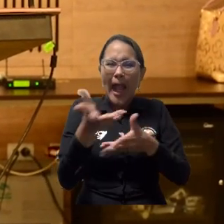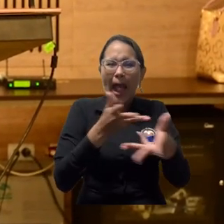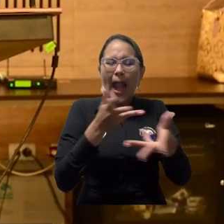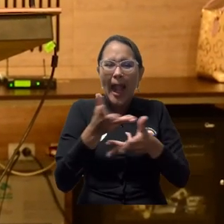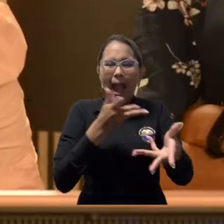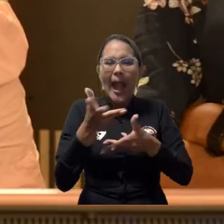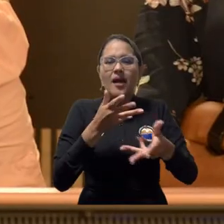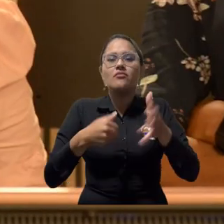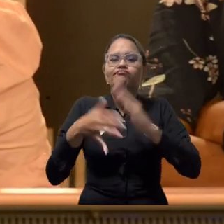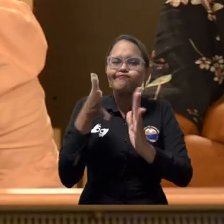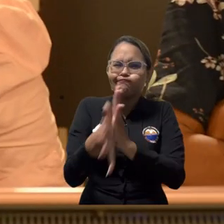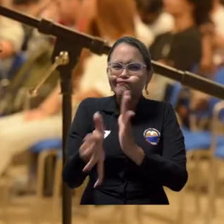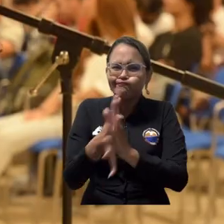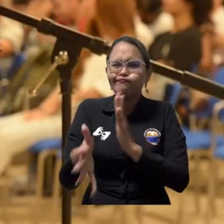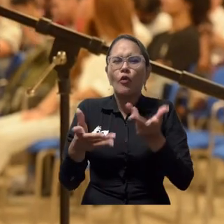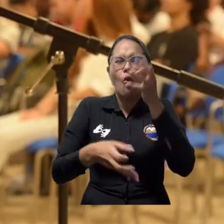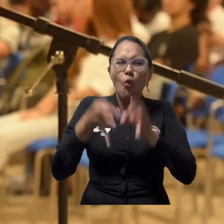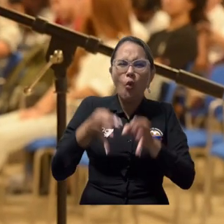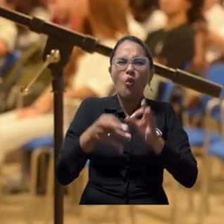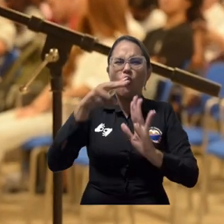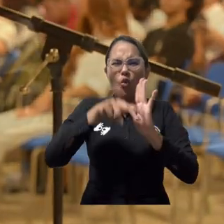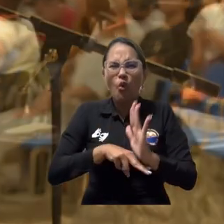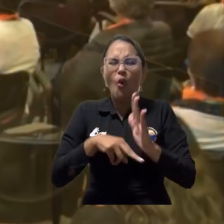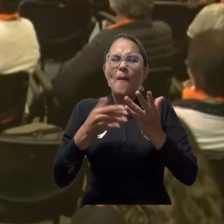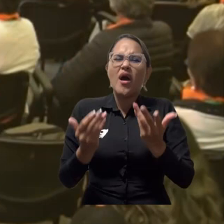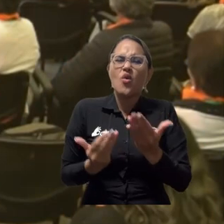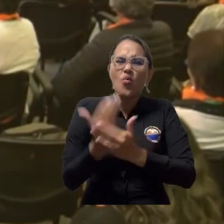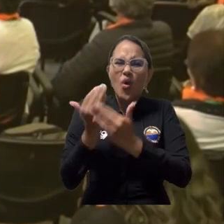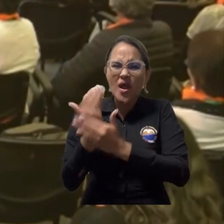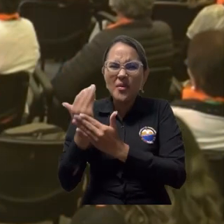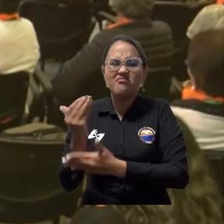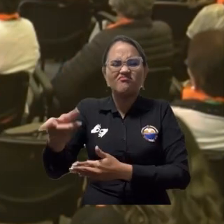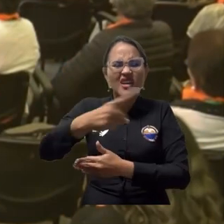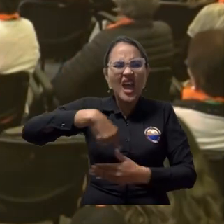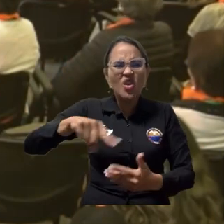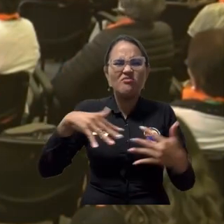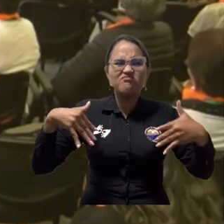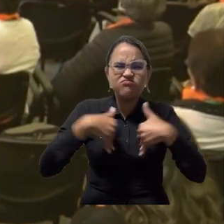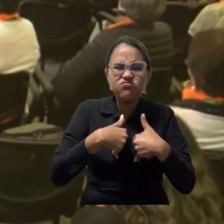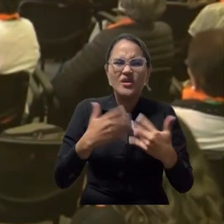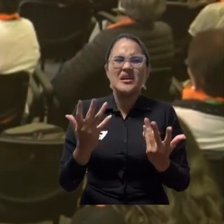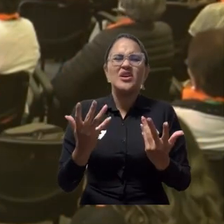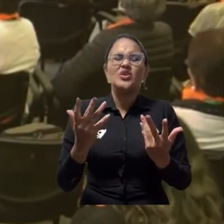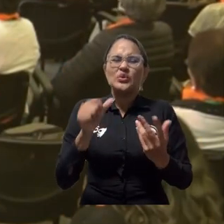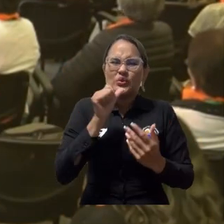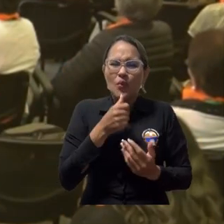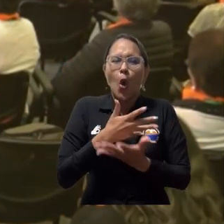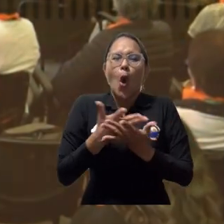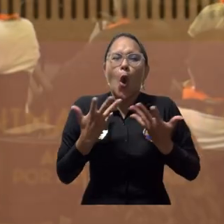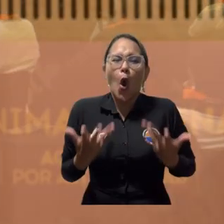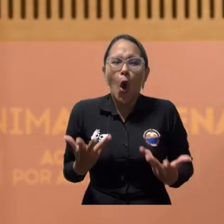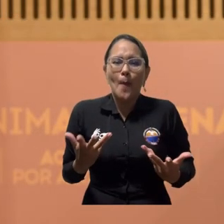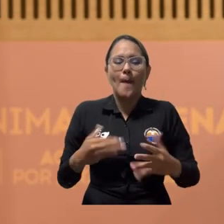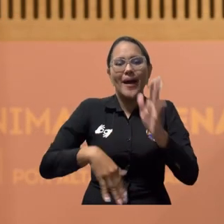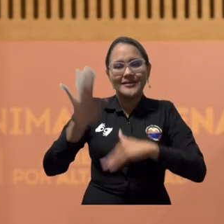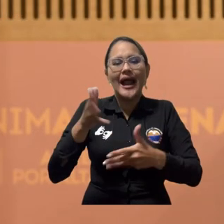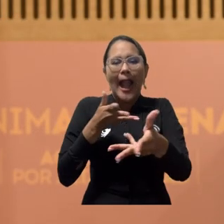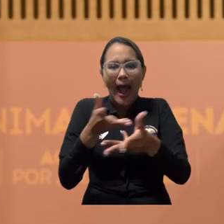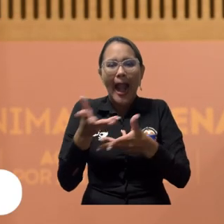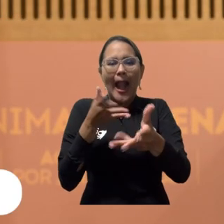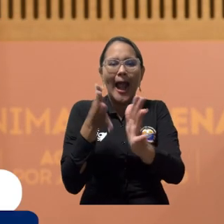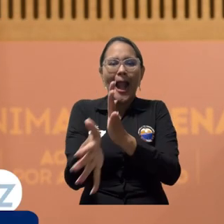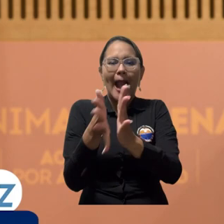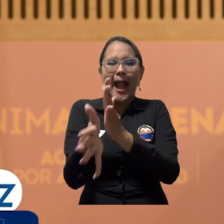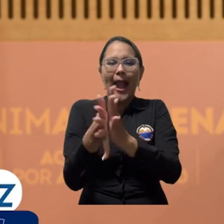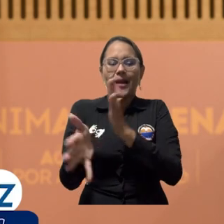avances de la jurisdicción, los retos de la representación de los comparecientes y las víctimas. Eso posibilita pensarse